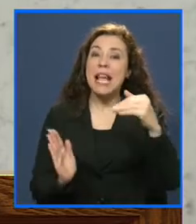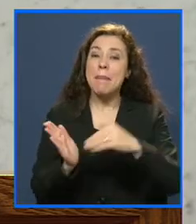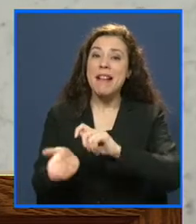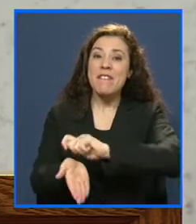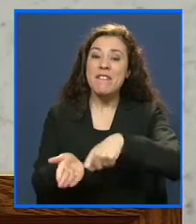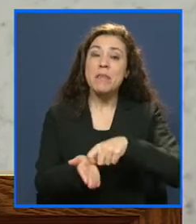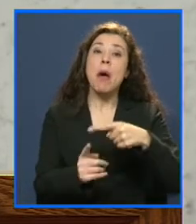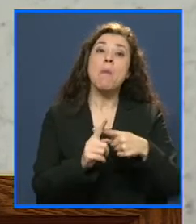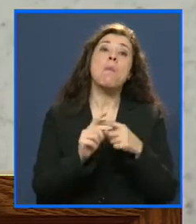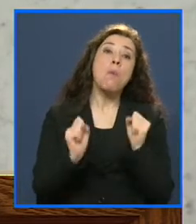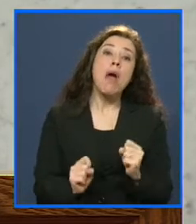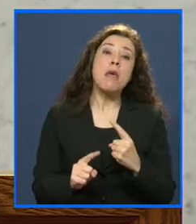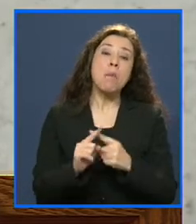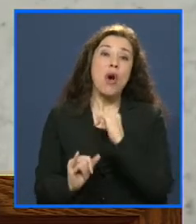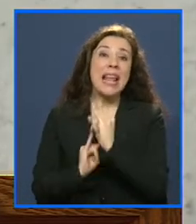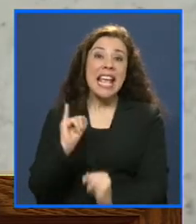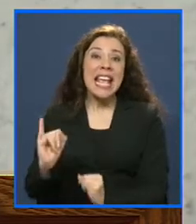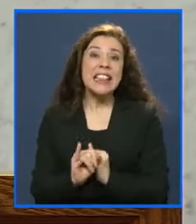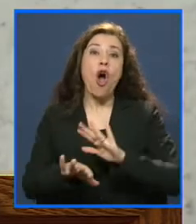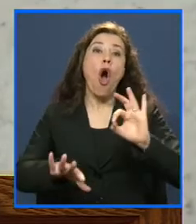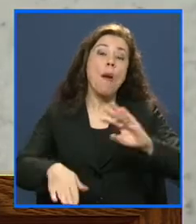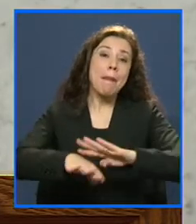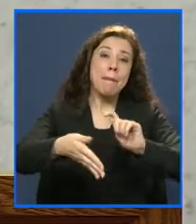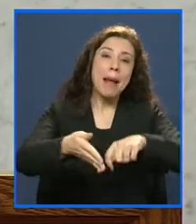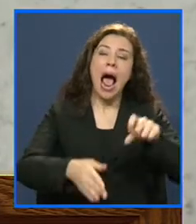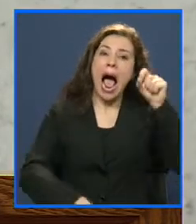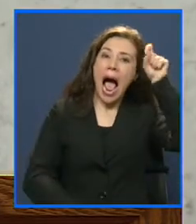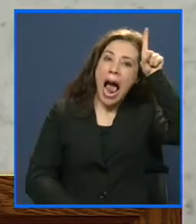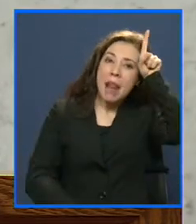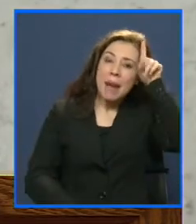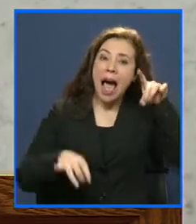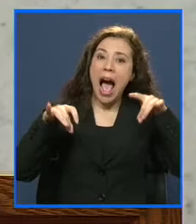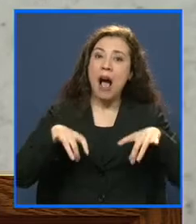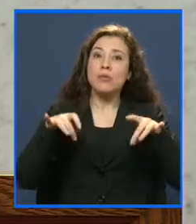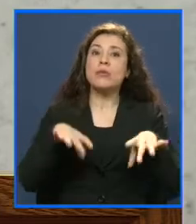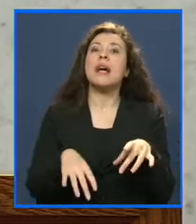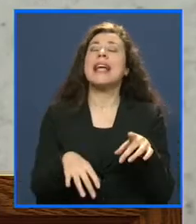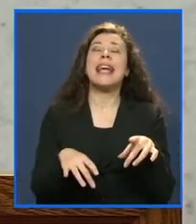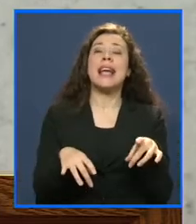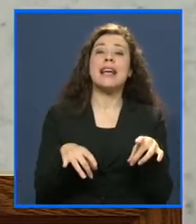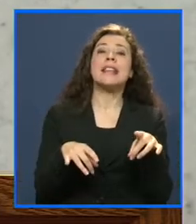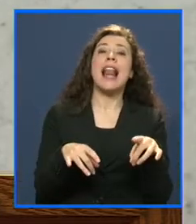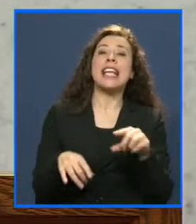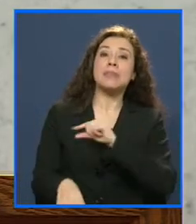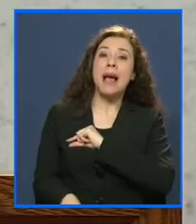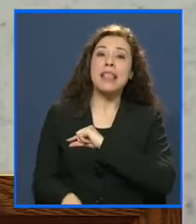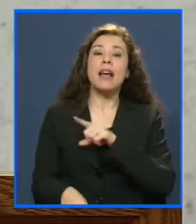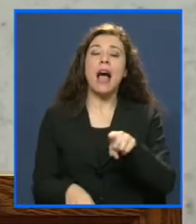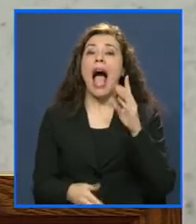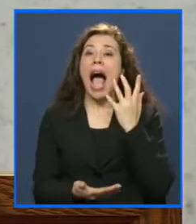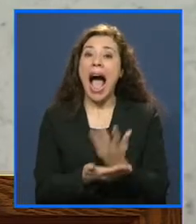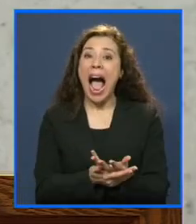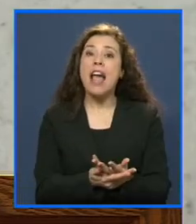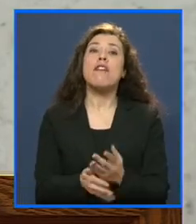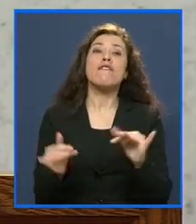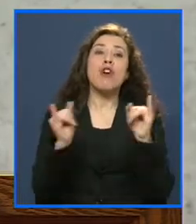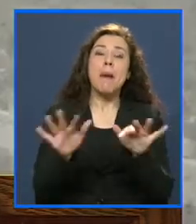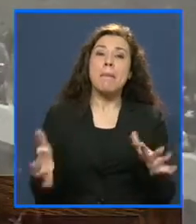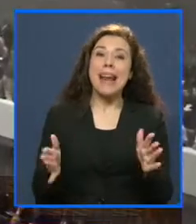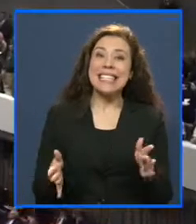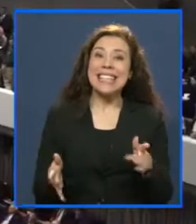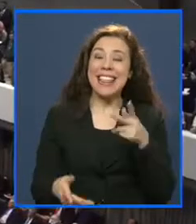pueden ser digitales o físicas alemania australia españa y el parlamento europeo tienen mecanismos similares a británicos